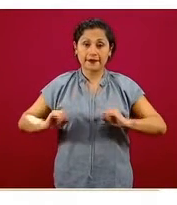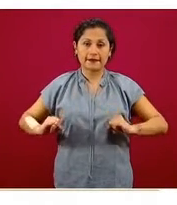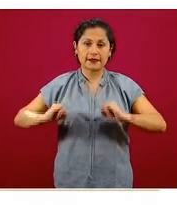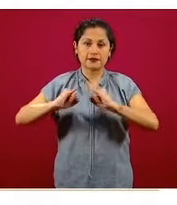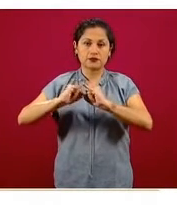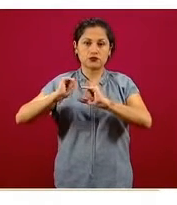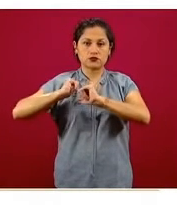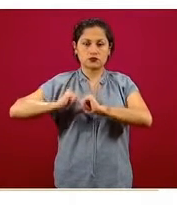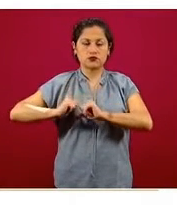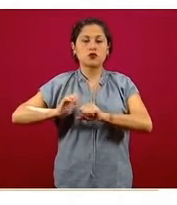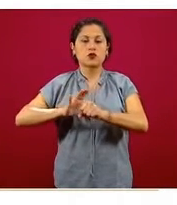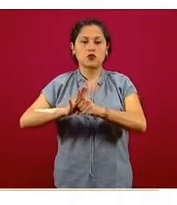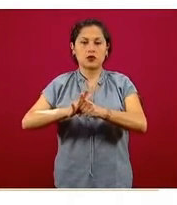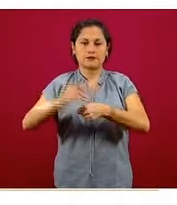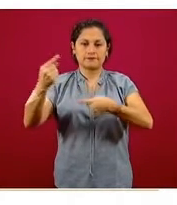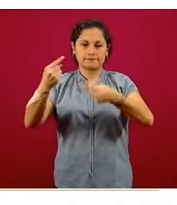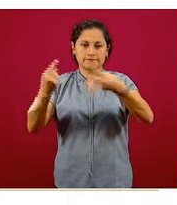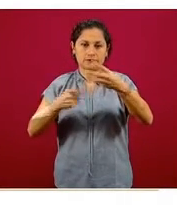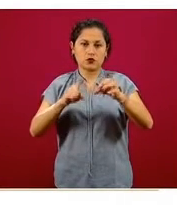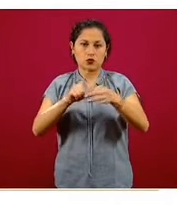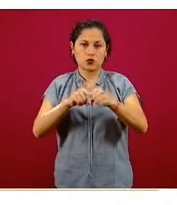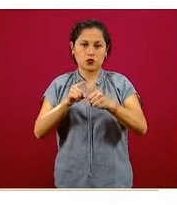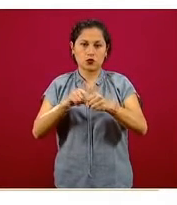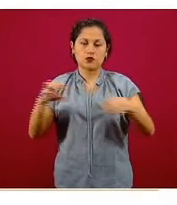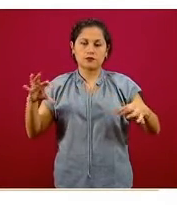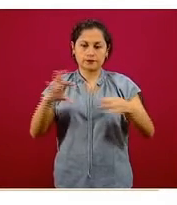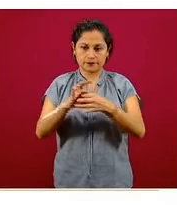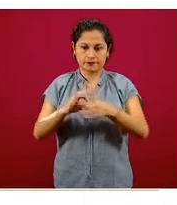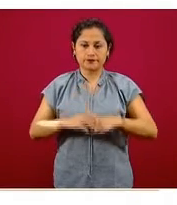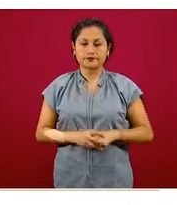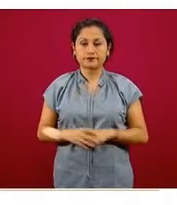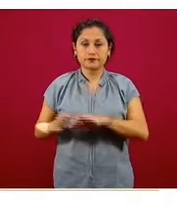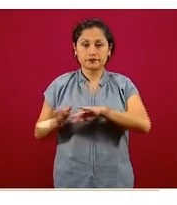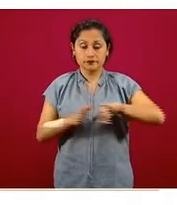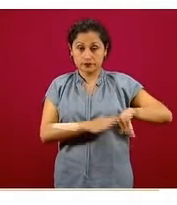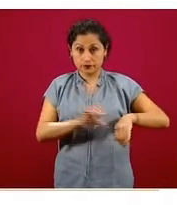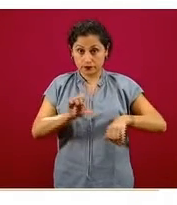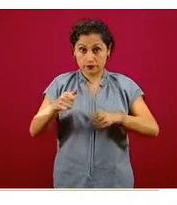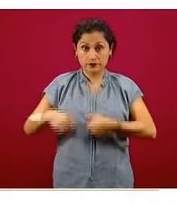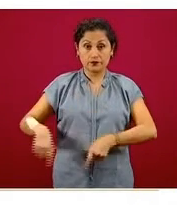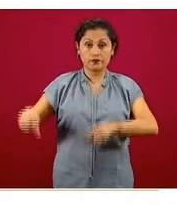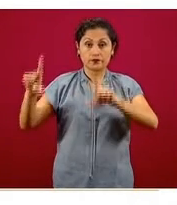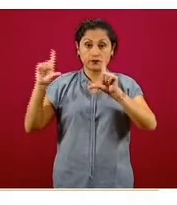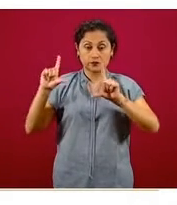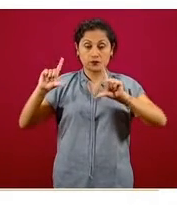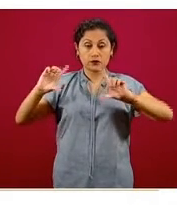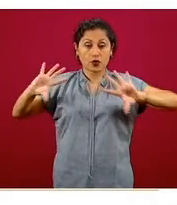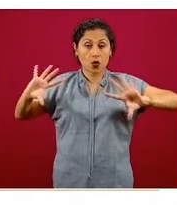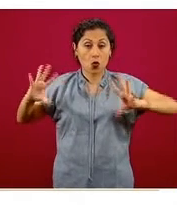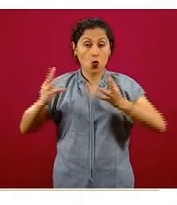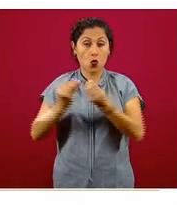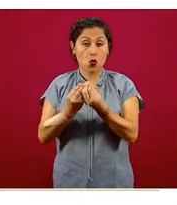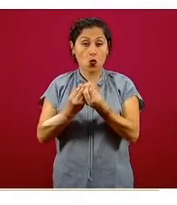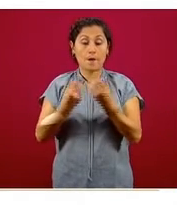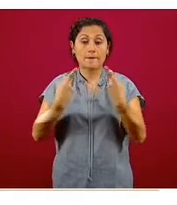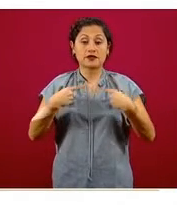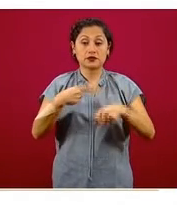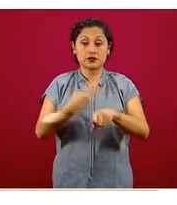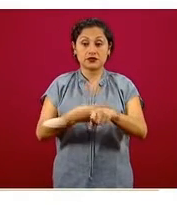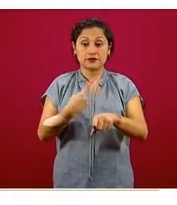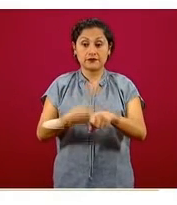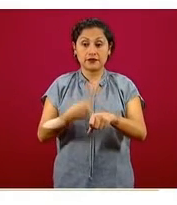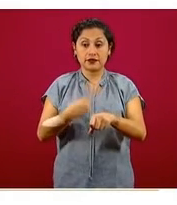notificación. Veamos la siguiente diapositiva, que es la carga acumulada de casos confirmados. 3% fue